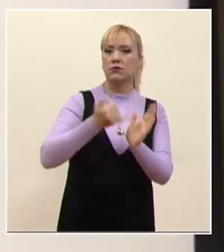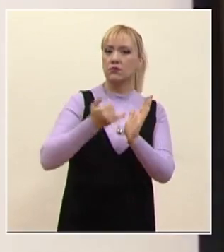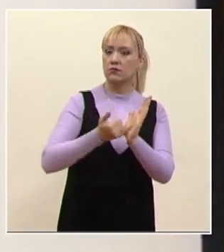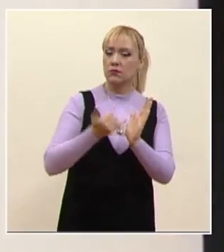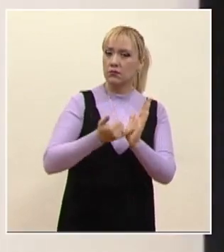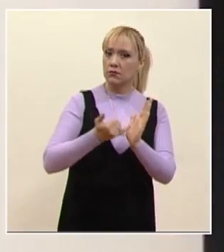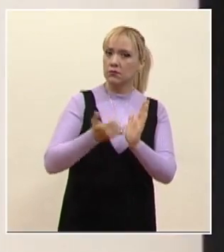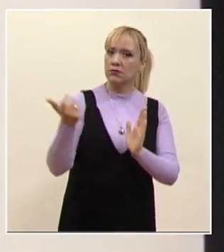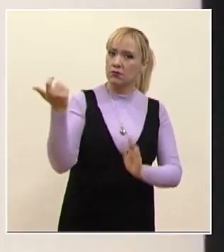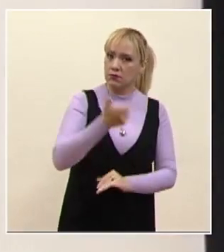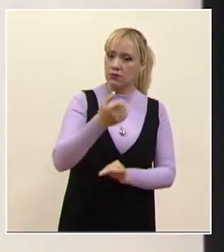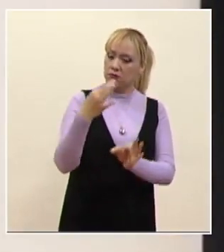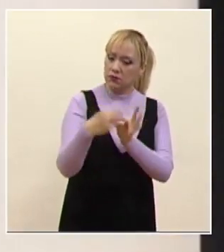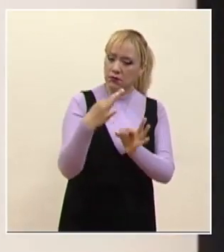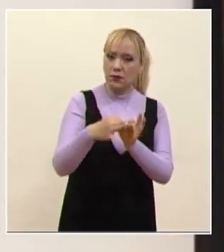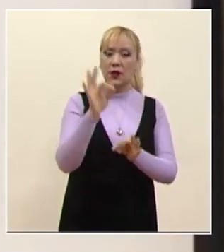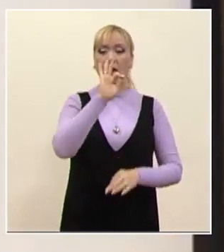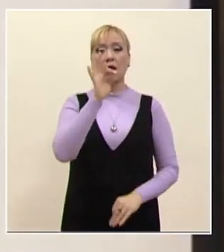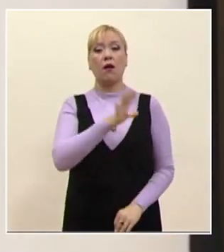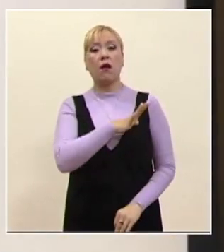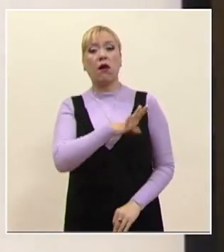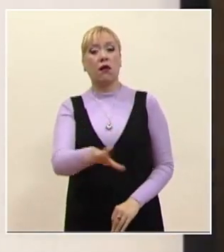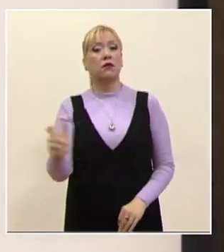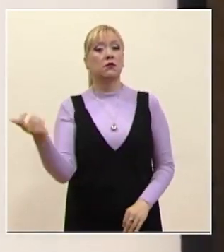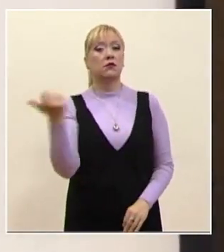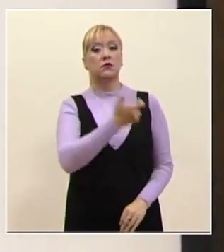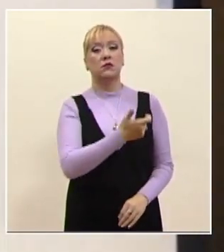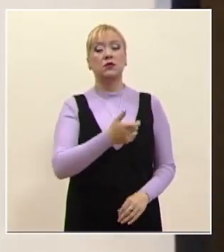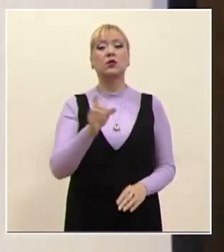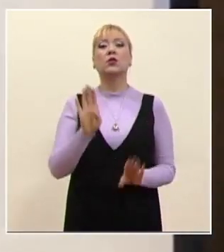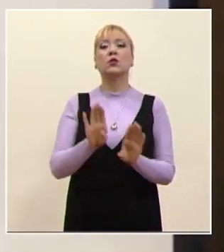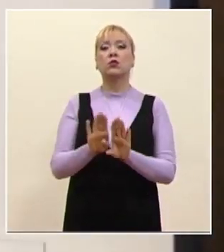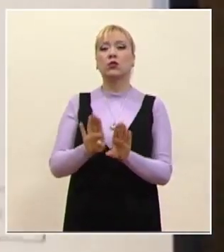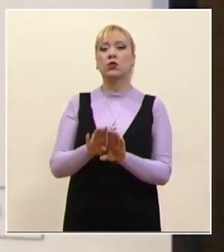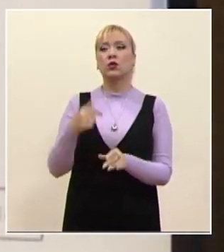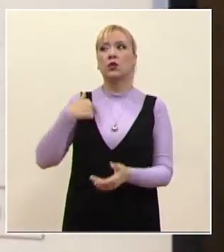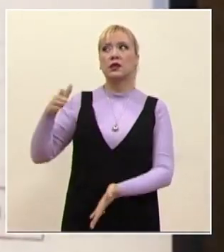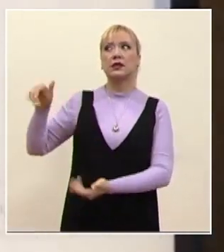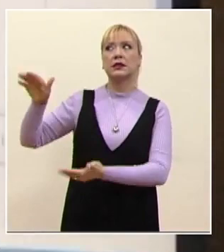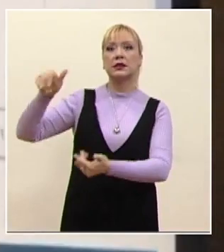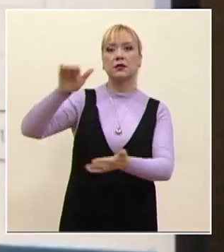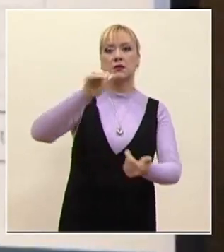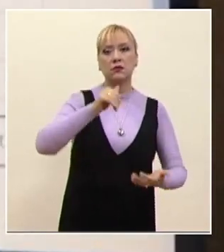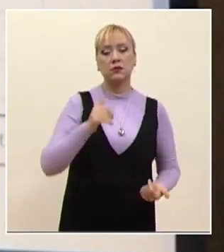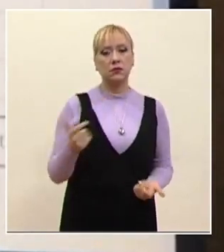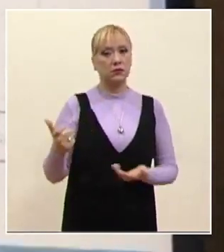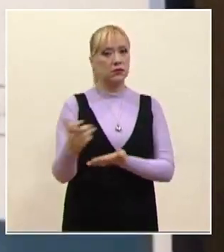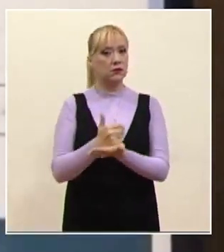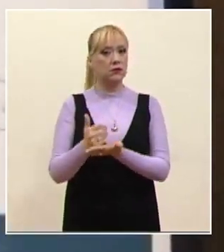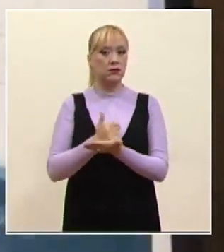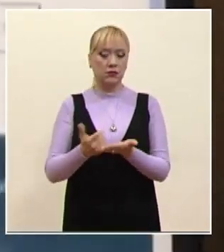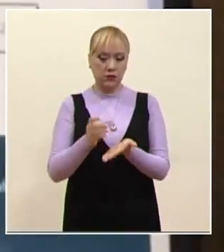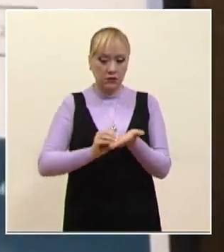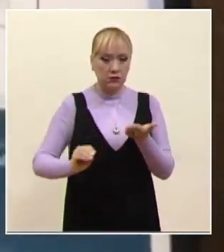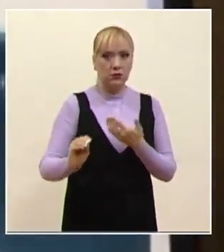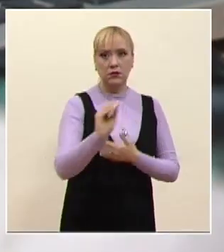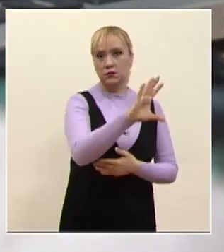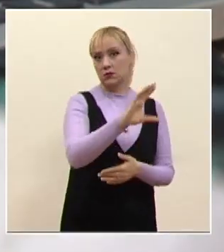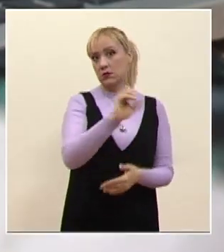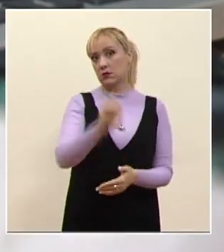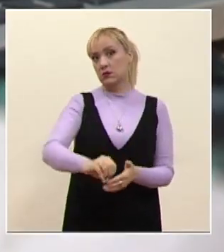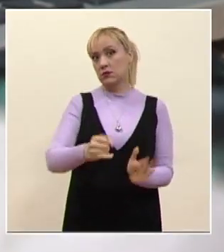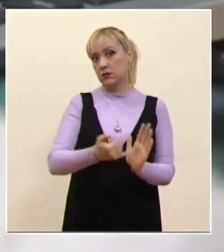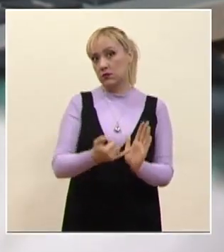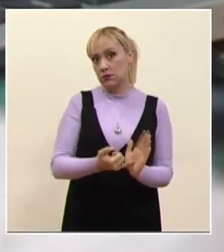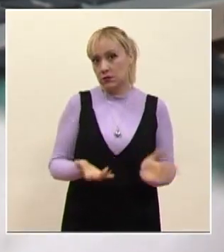configura cuando el contribuyente no entera los impuestos que hubiera retenido o recaudado. Busca proteger el sistema de recaudación tributaria